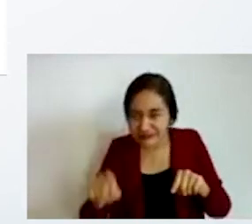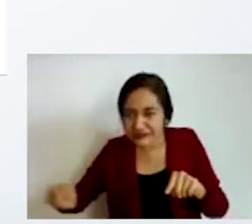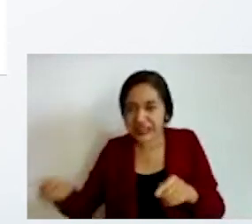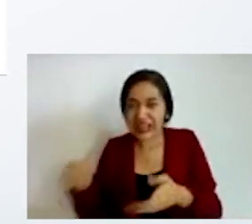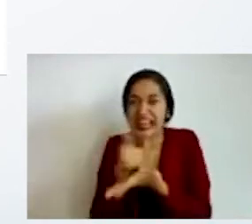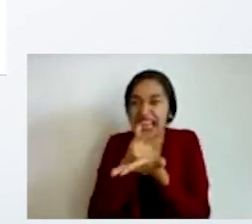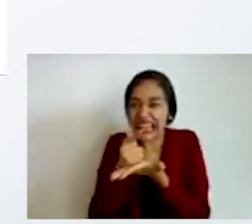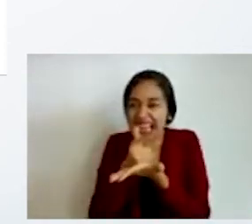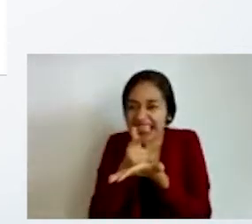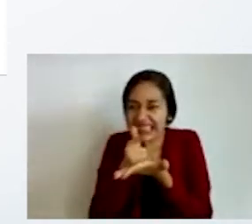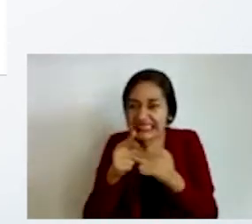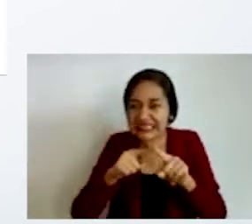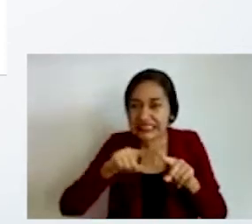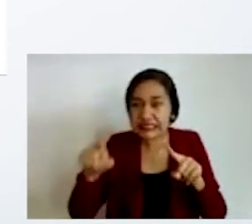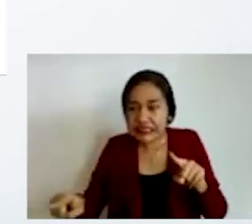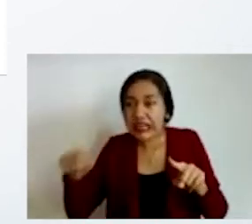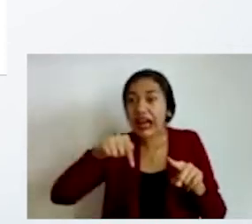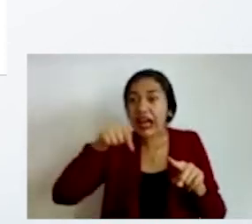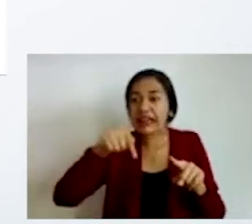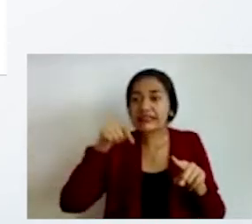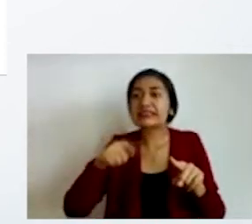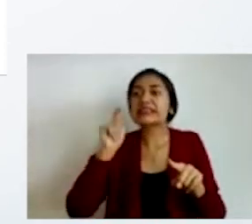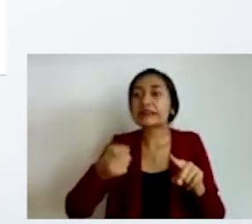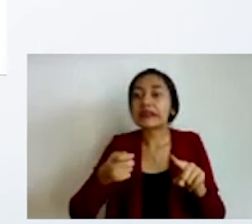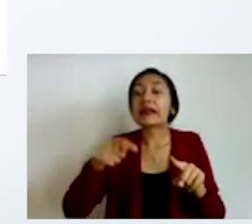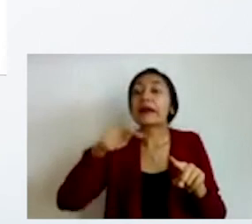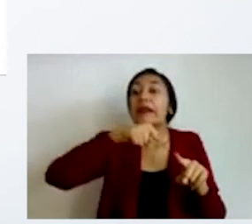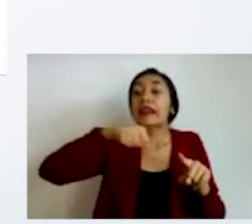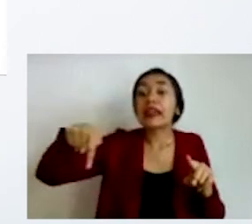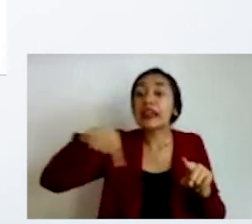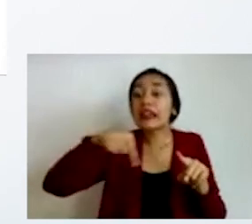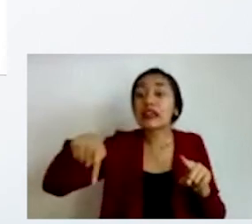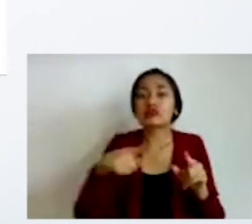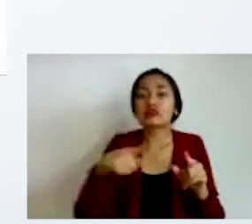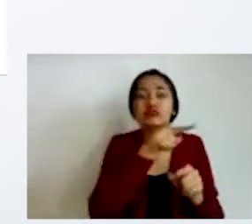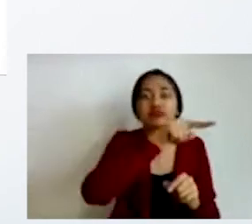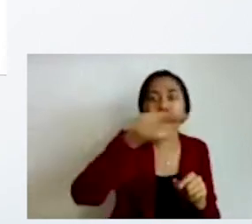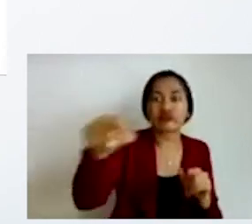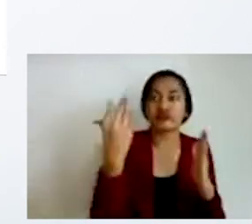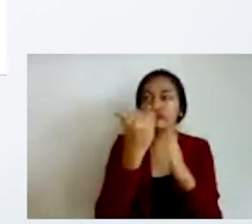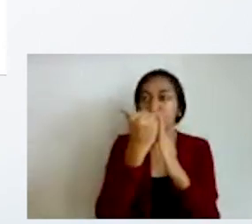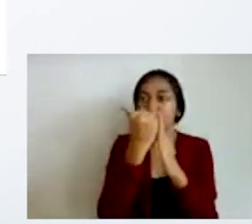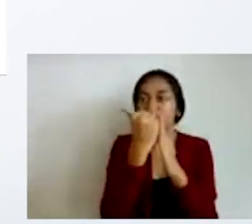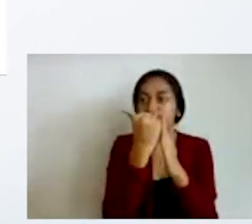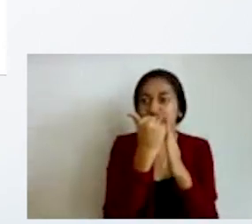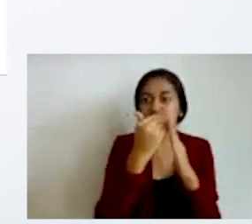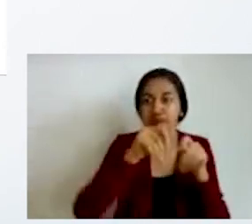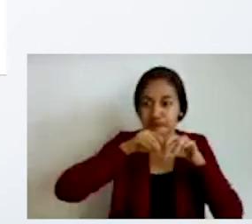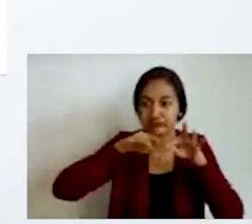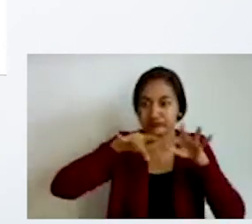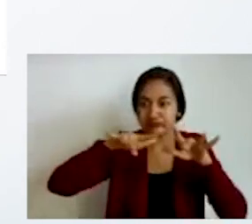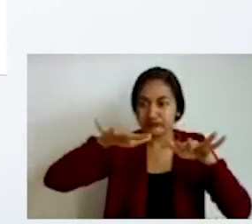una reducción en el número total de casos en el momento más álgido de la epidemia, de manera tal que